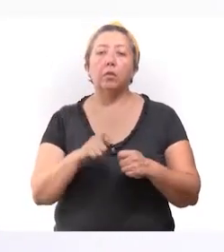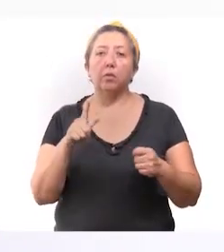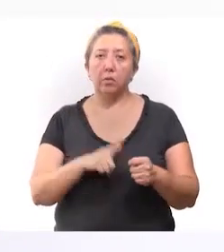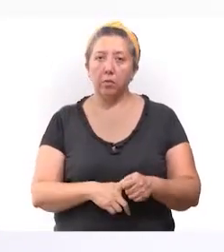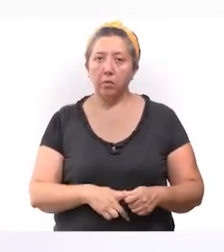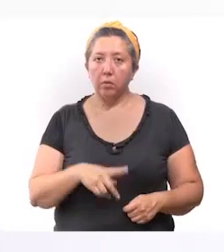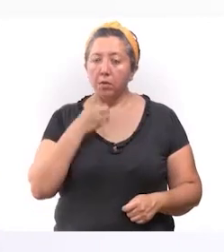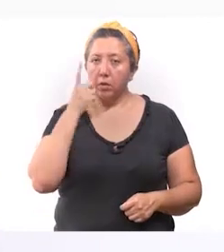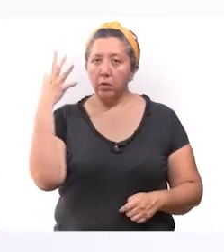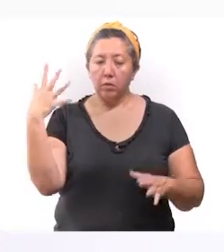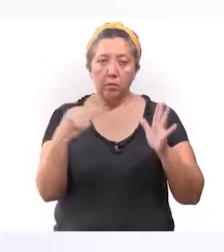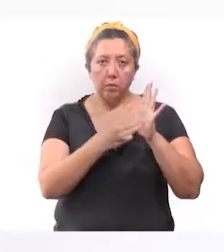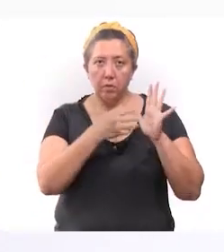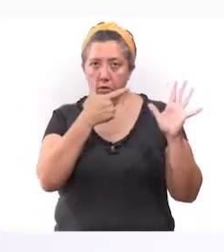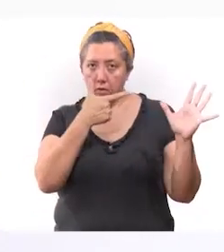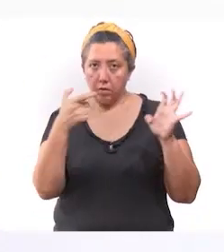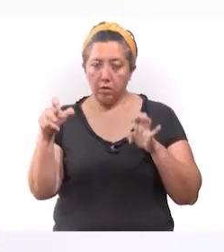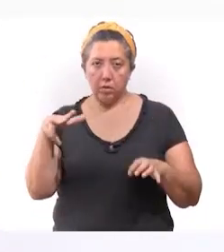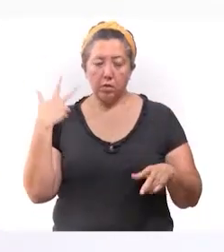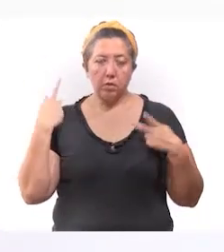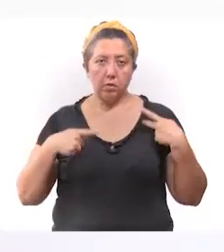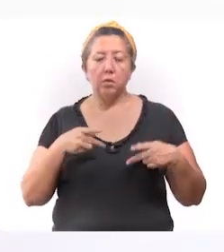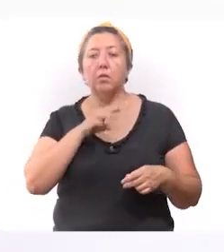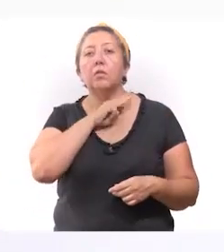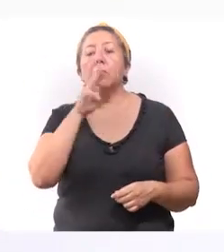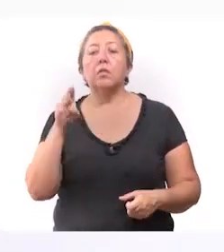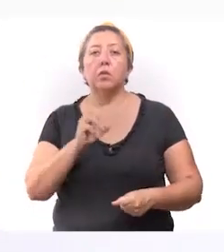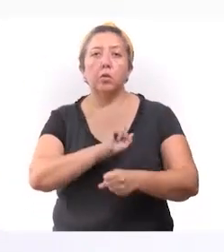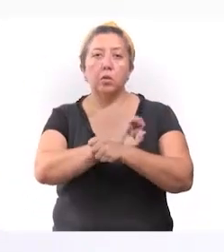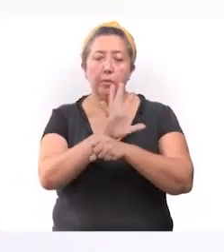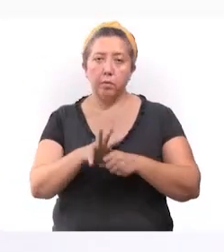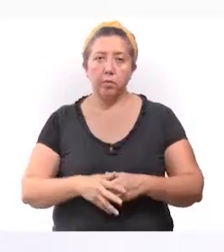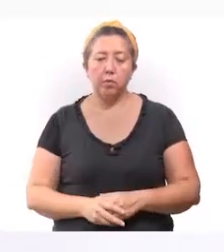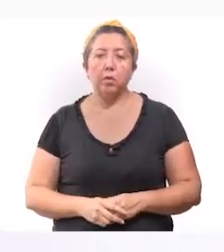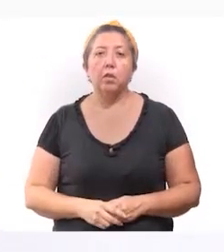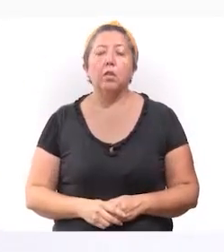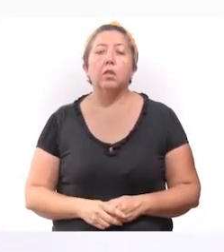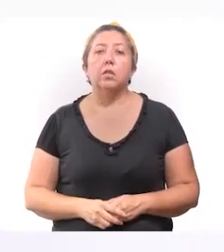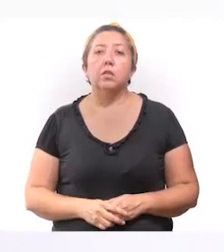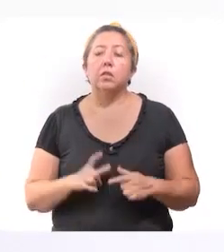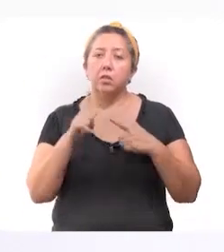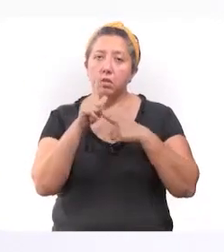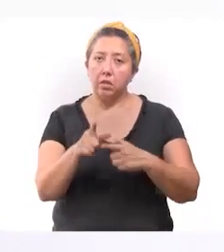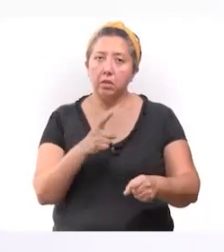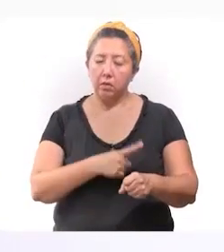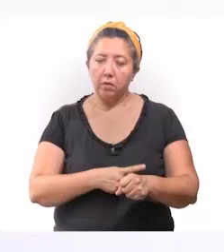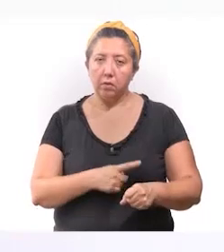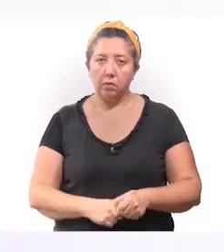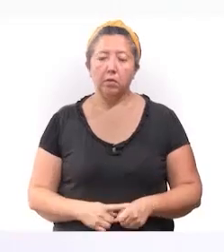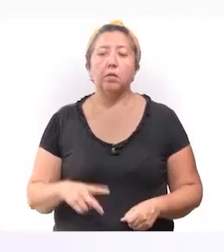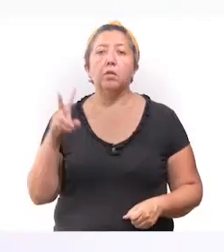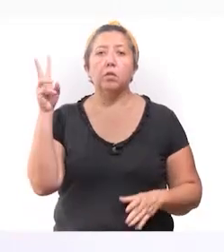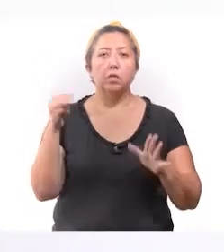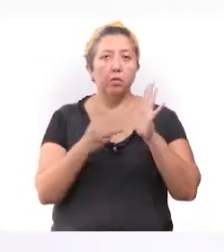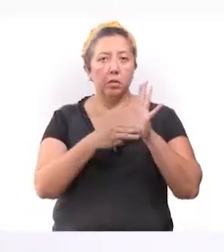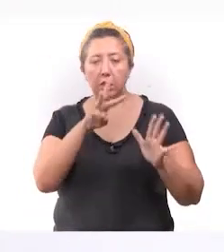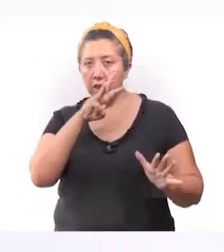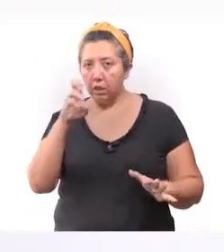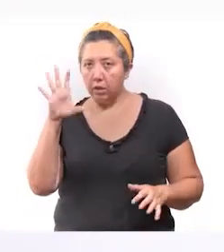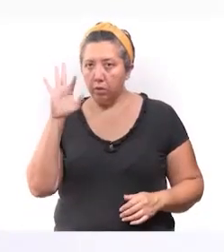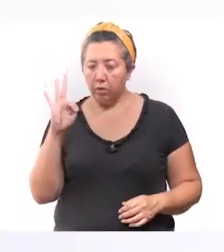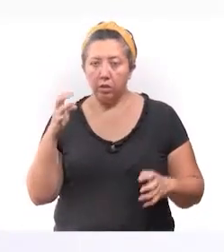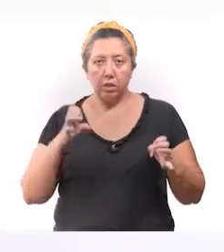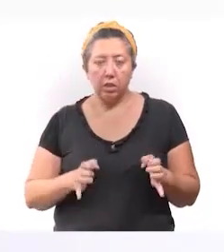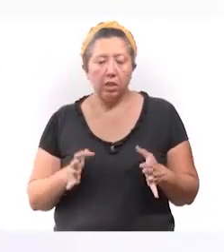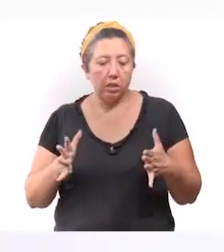son 5.713 las personas fallecidas a causa del coronavirus. De los casos activos,